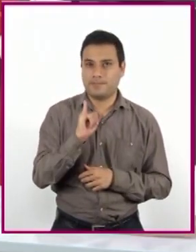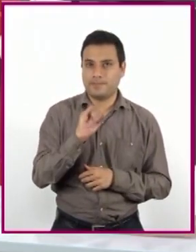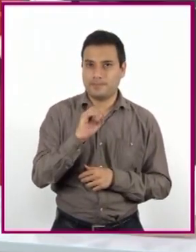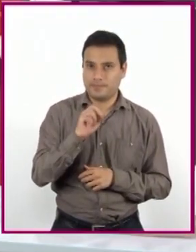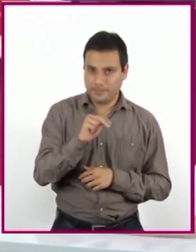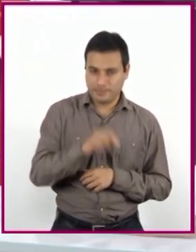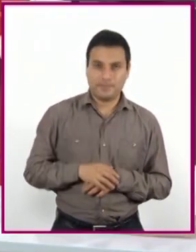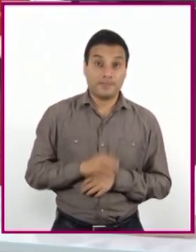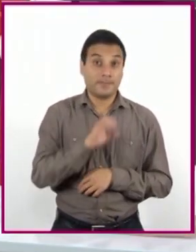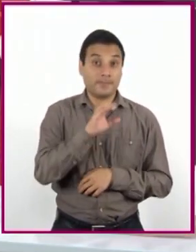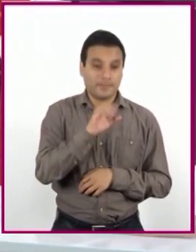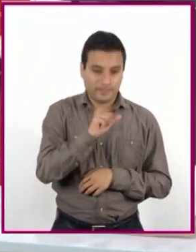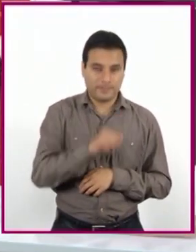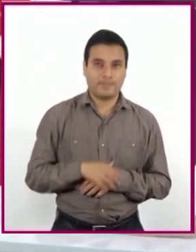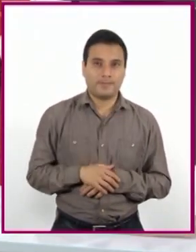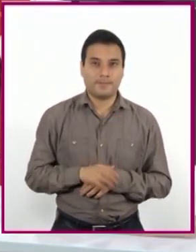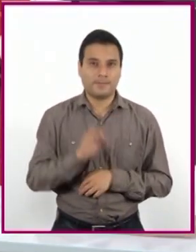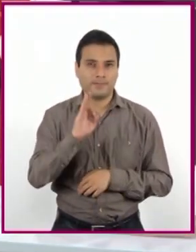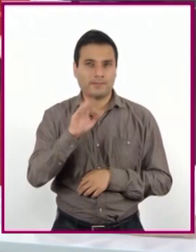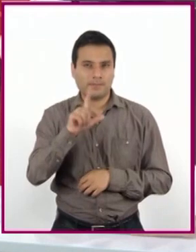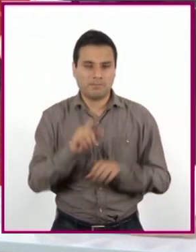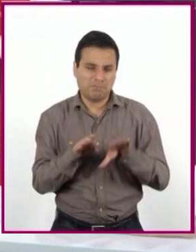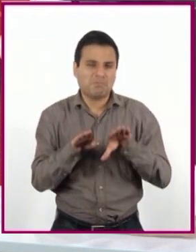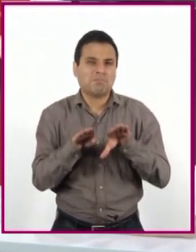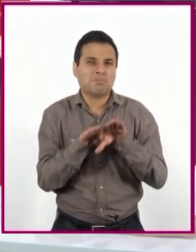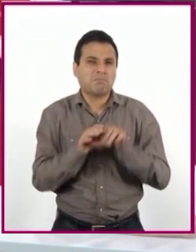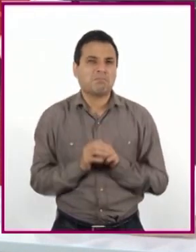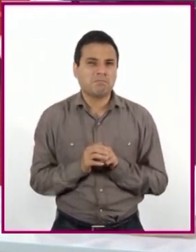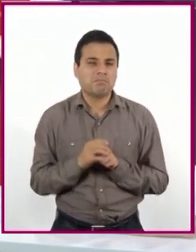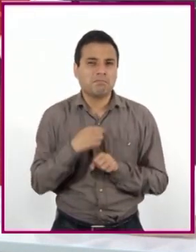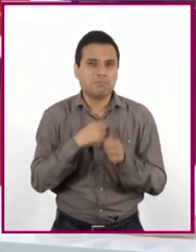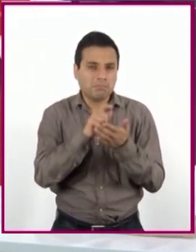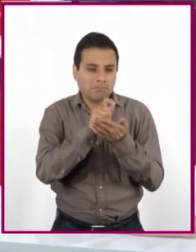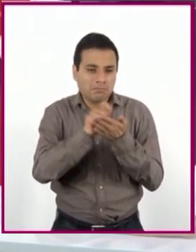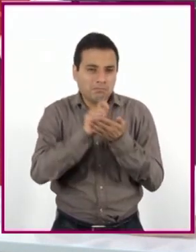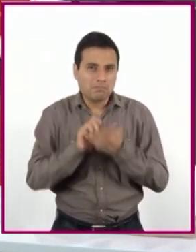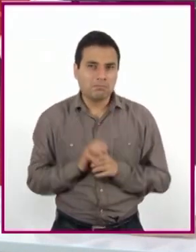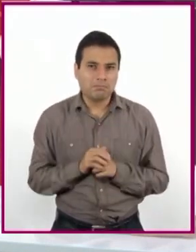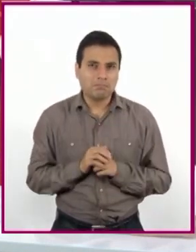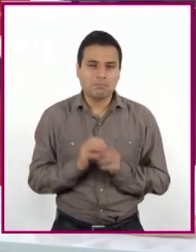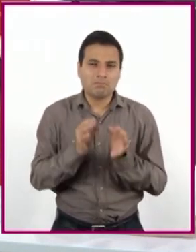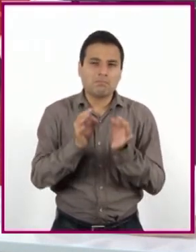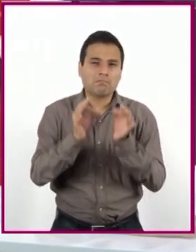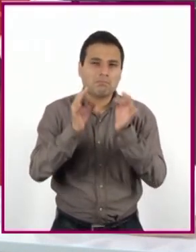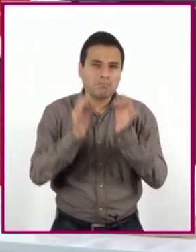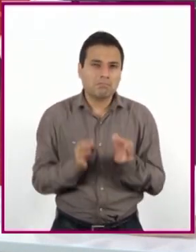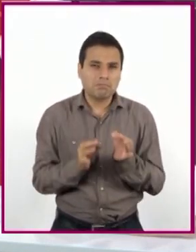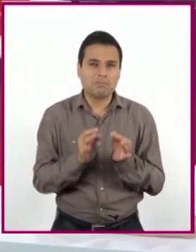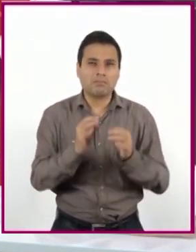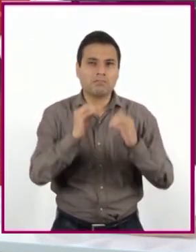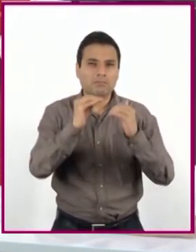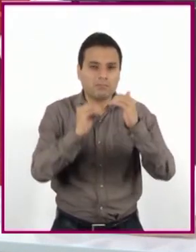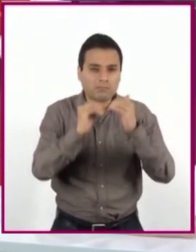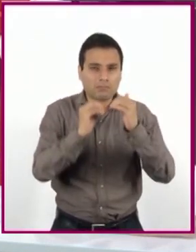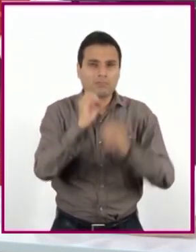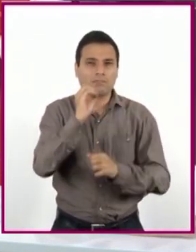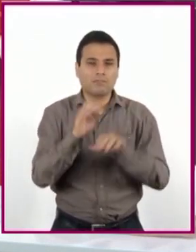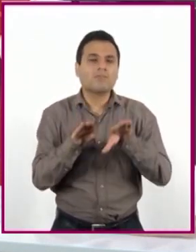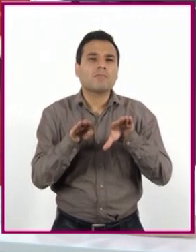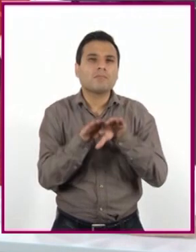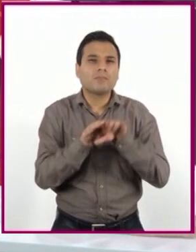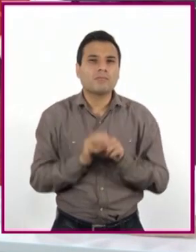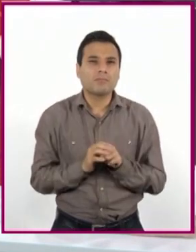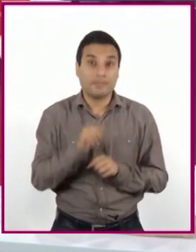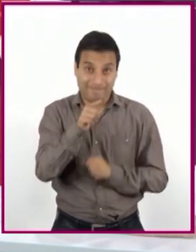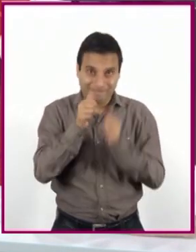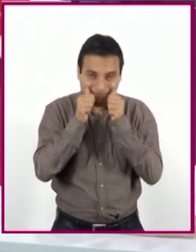y el ion fluoruro. ¿Cómo escribirías una fórmula que tenga una carga neta de 0? Ustedes en casa